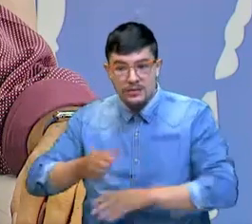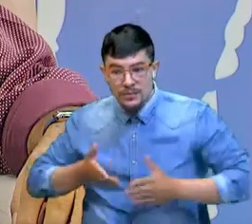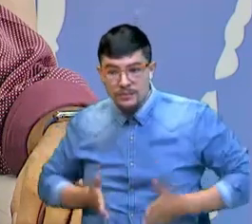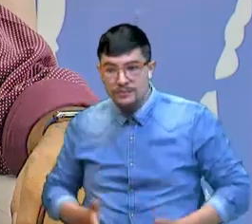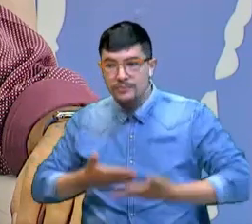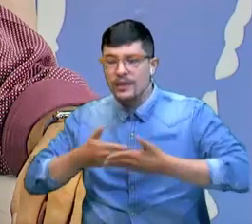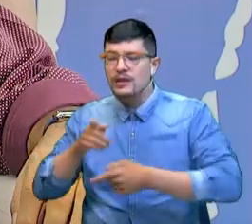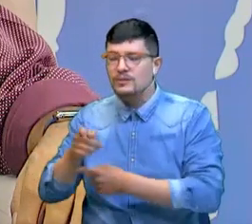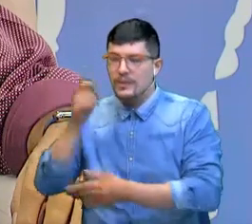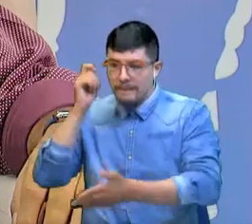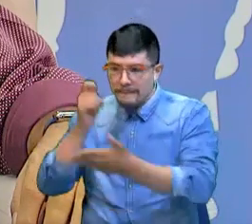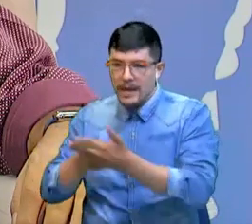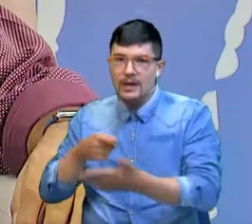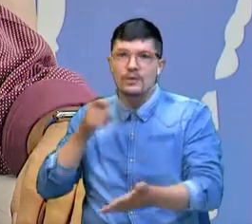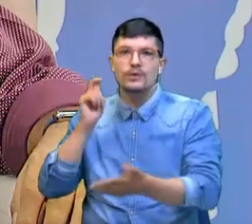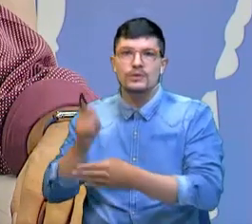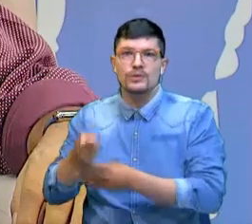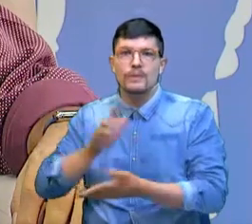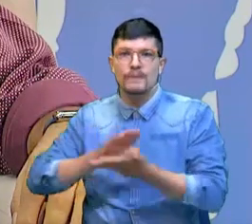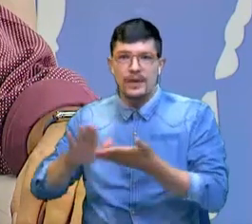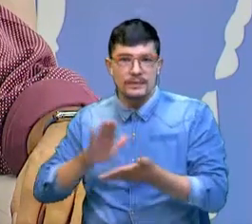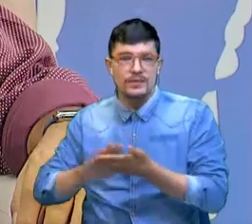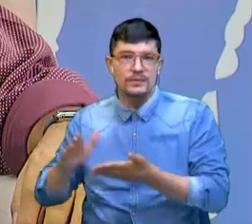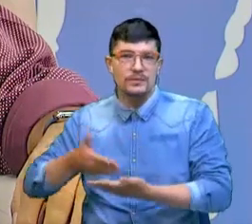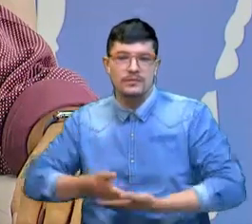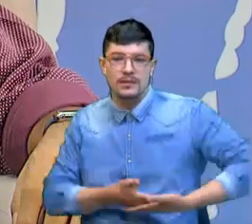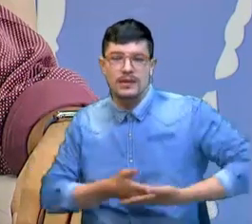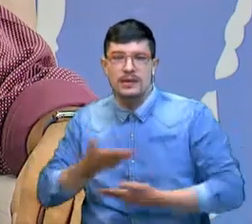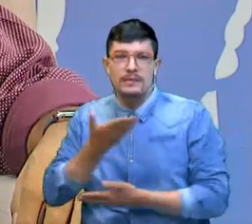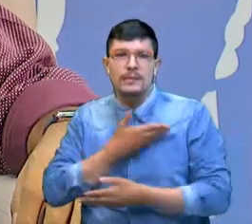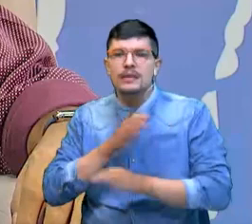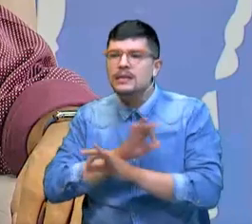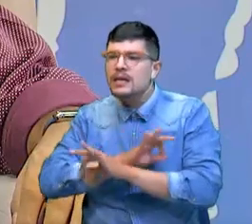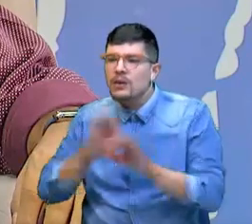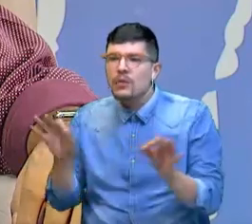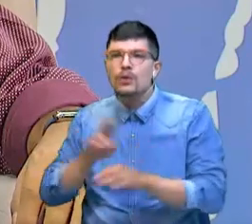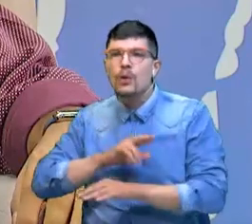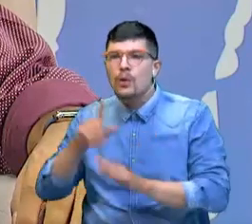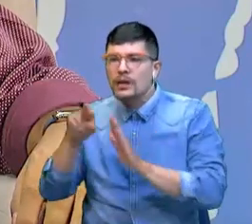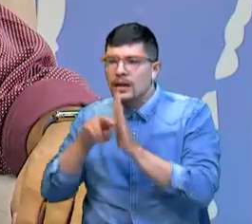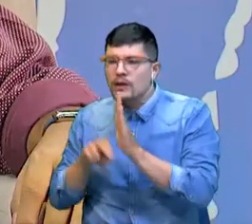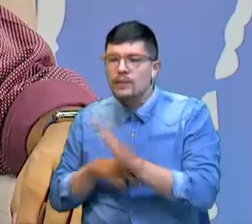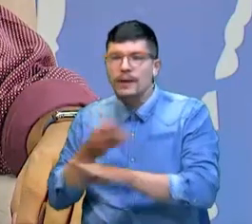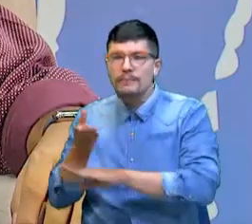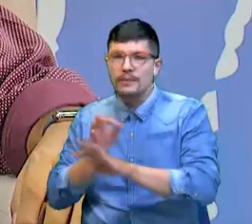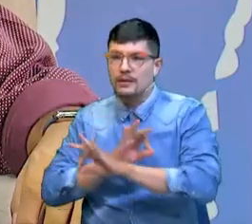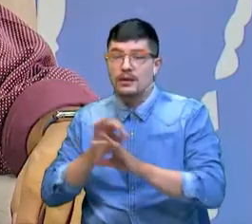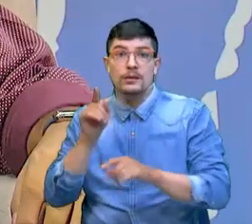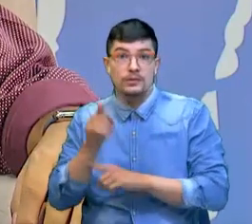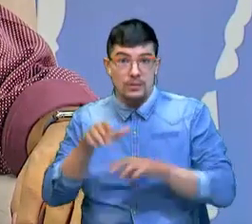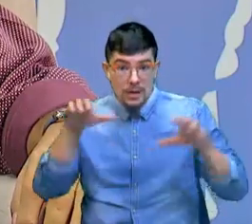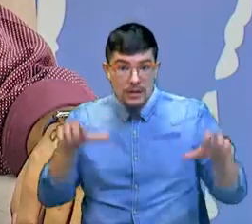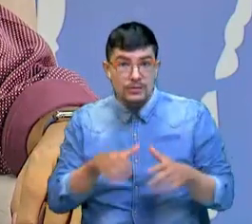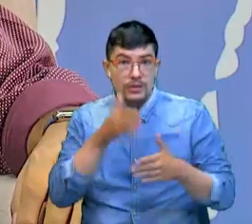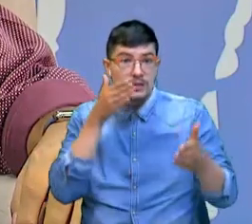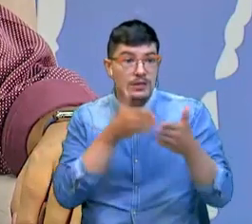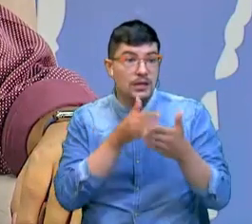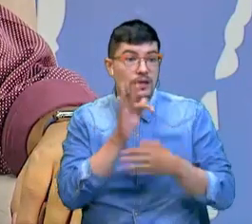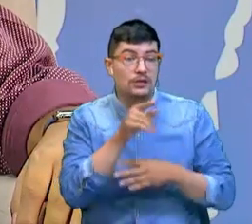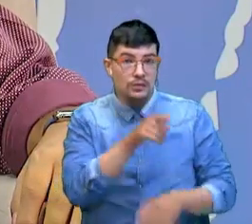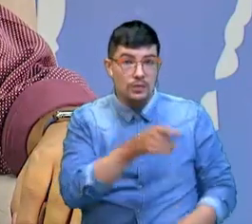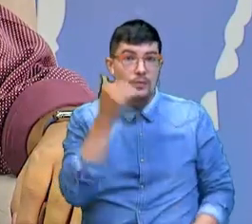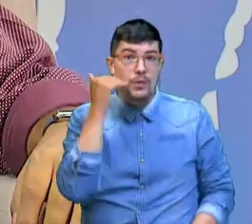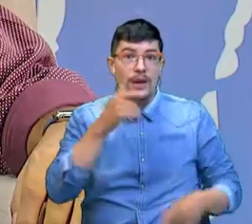derecho al pago de su licencia de maternidad, sin ningún otro requisito. Como hay una acción de tutela que ya ganó, hay